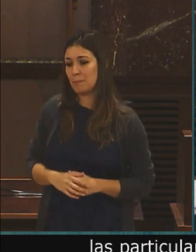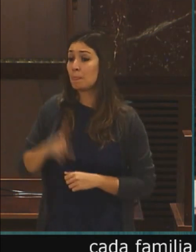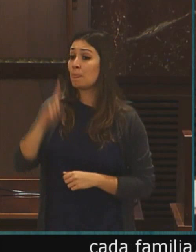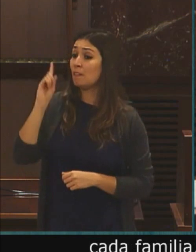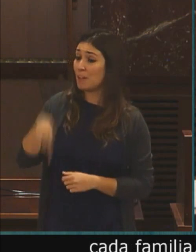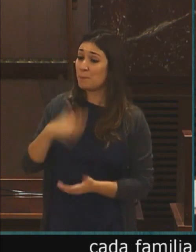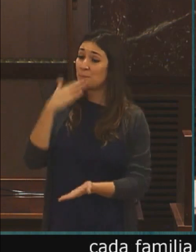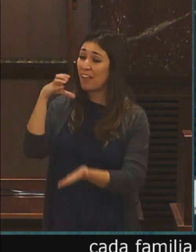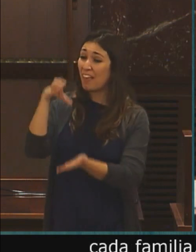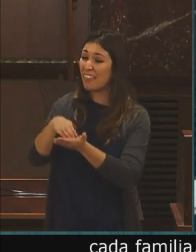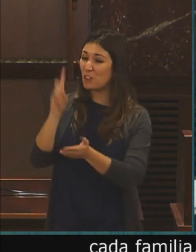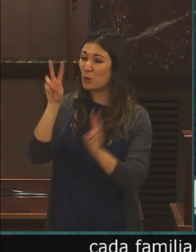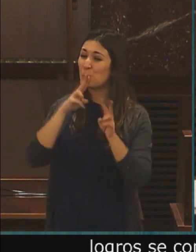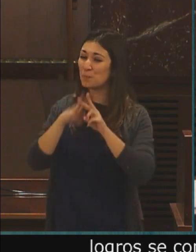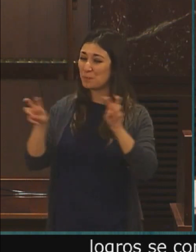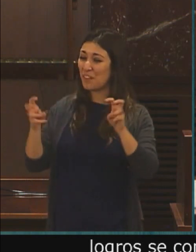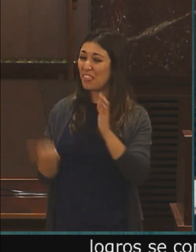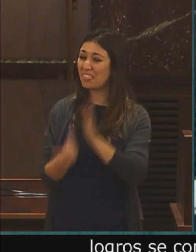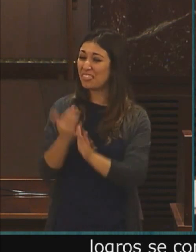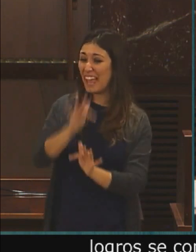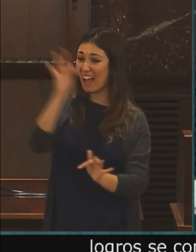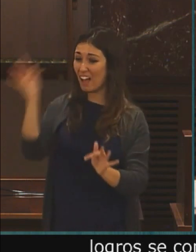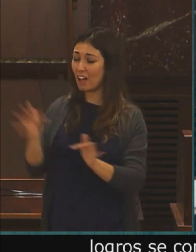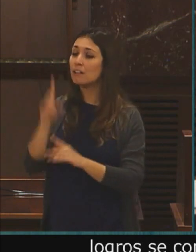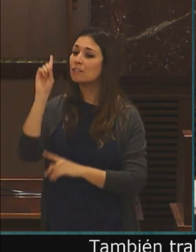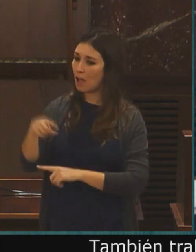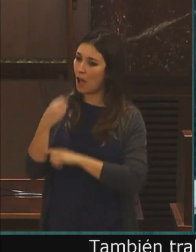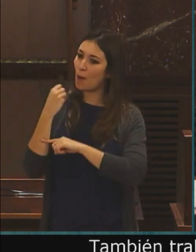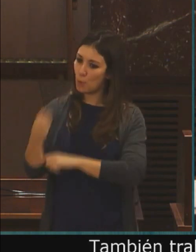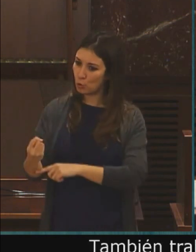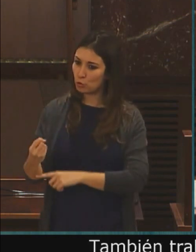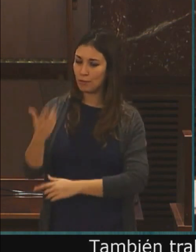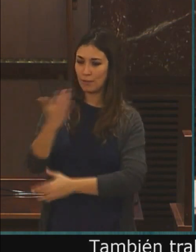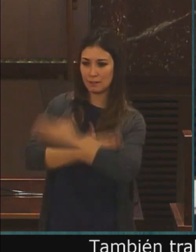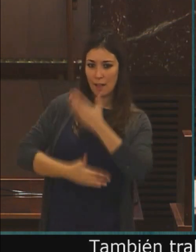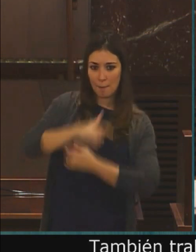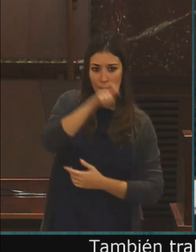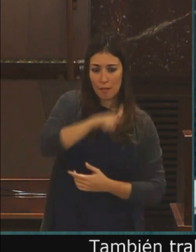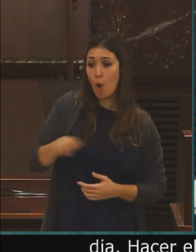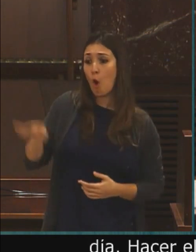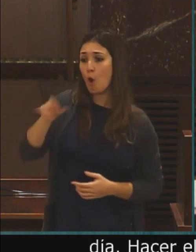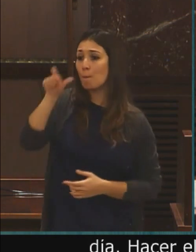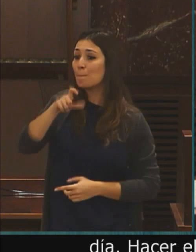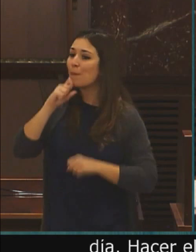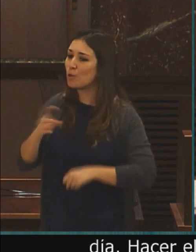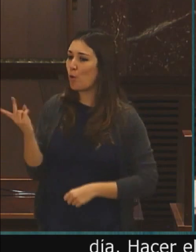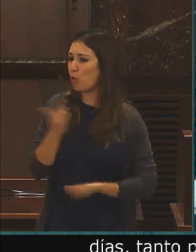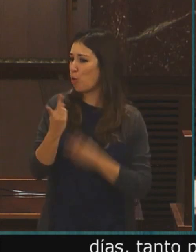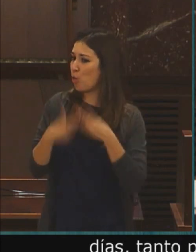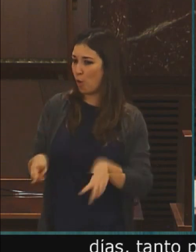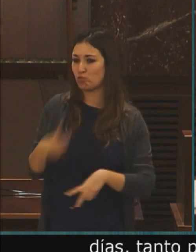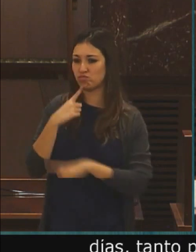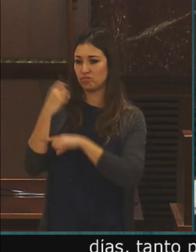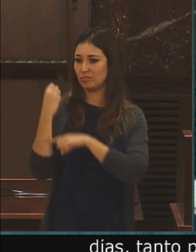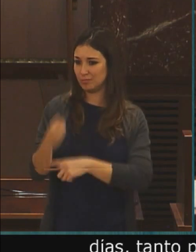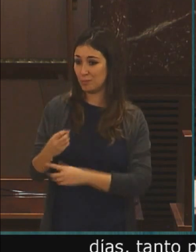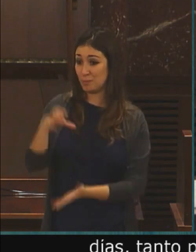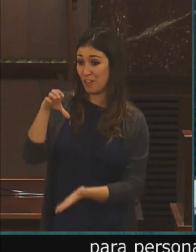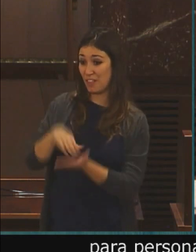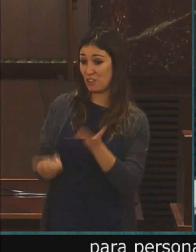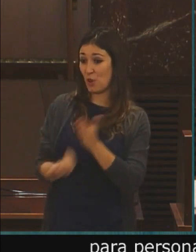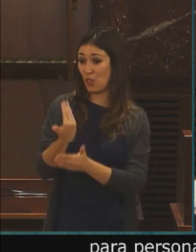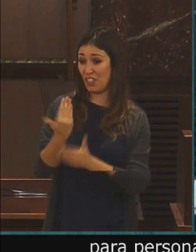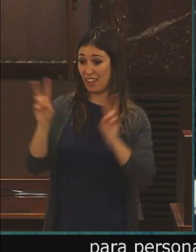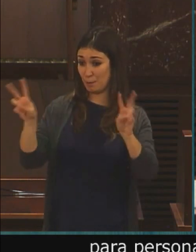trabajamos en centros de día. Hacemos el apoyo en centros de día tanto para discapacitados como para personas mayores. El apoyo en centros de día para